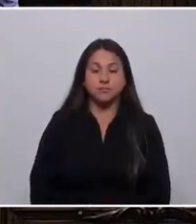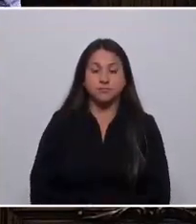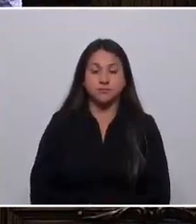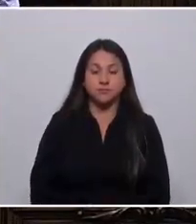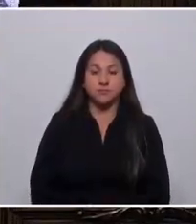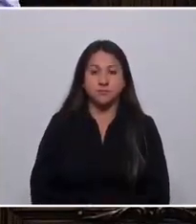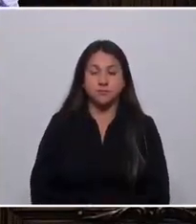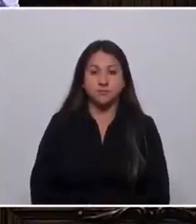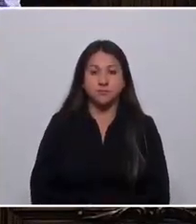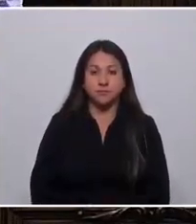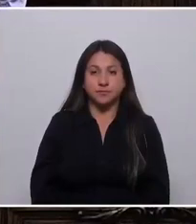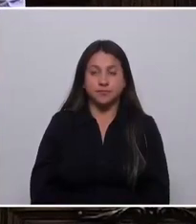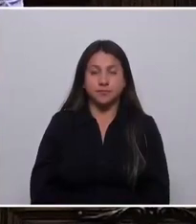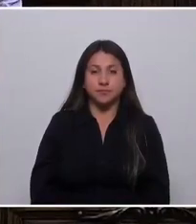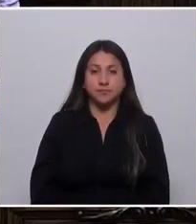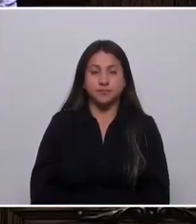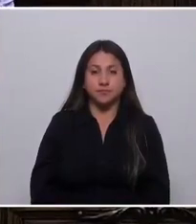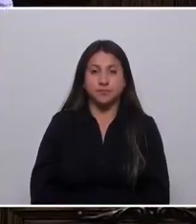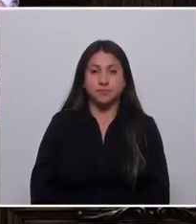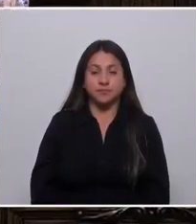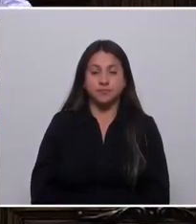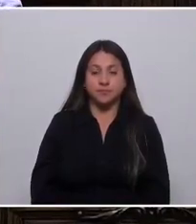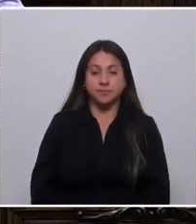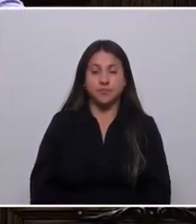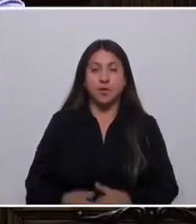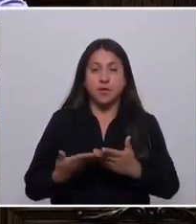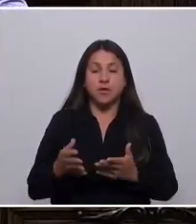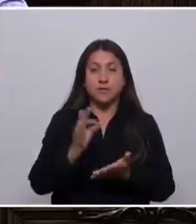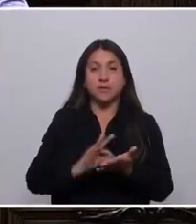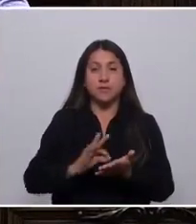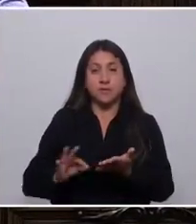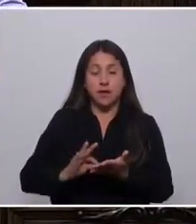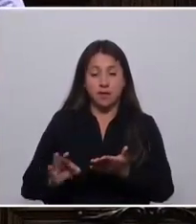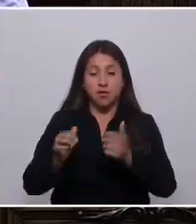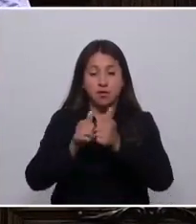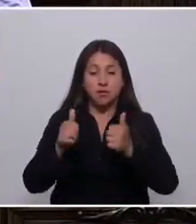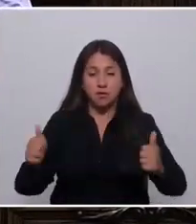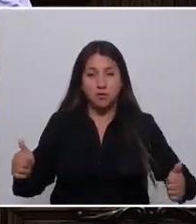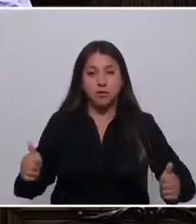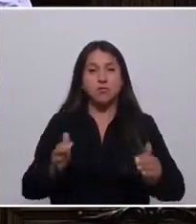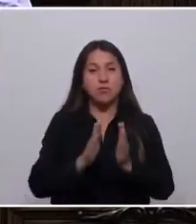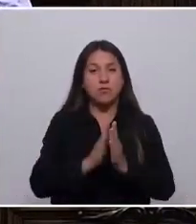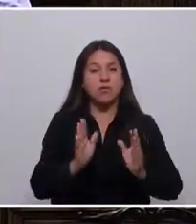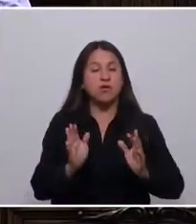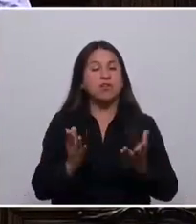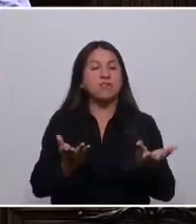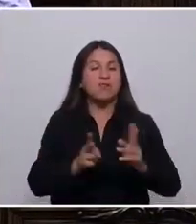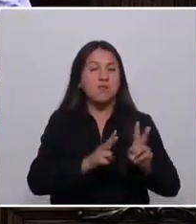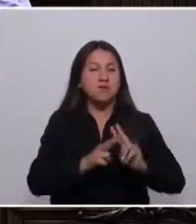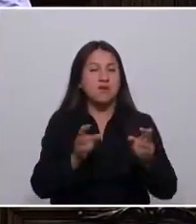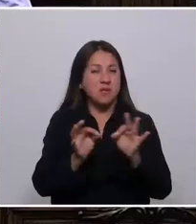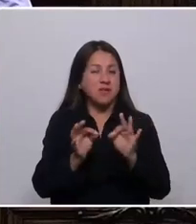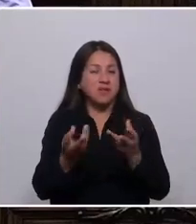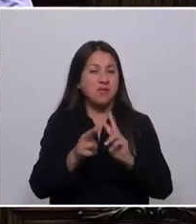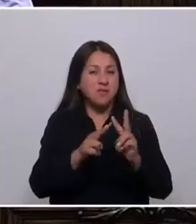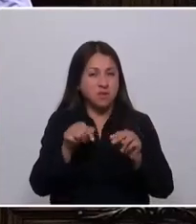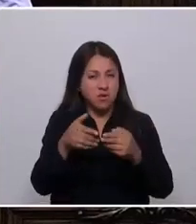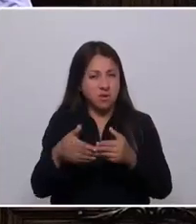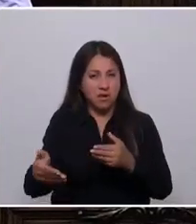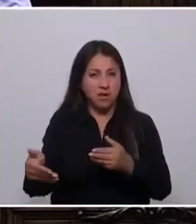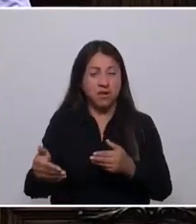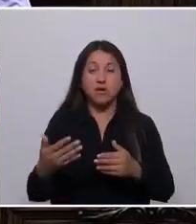voy a dejar para ello al secretario de la mesa que conduzca el proceso. Adelante, don Jones. Muchas